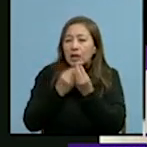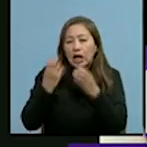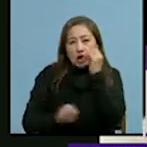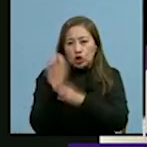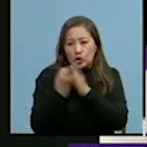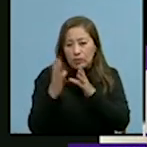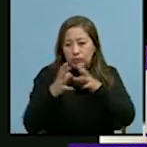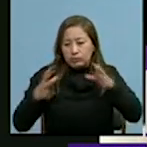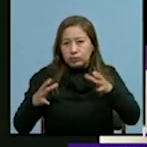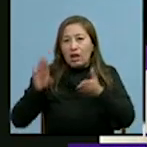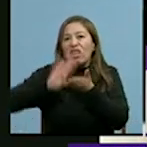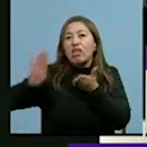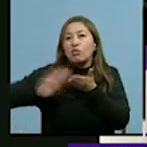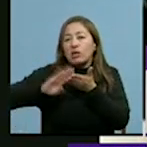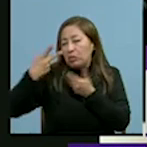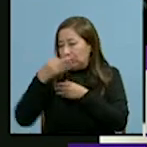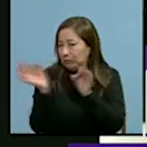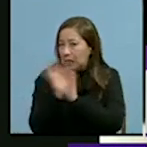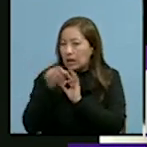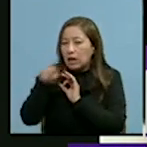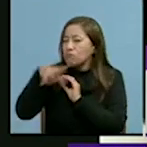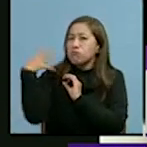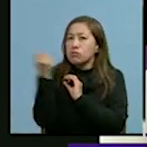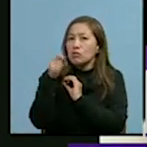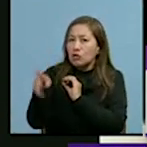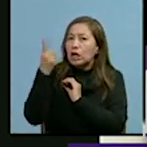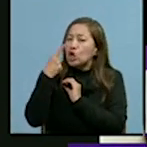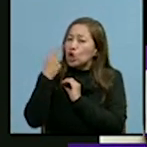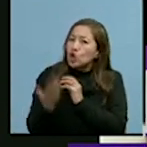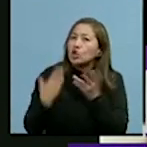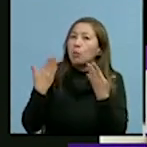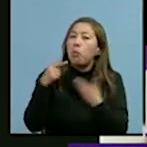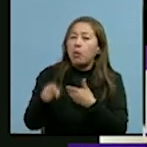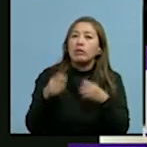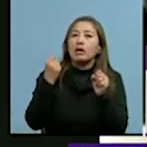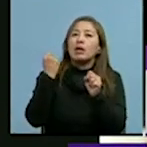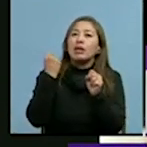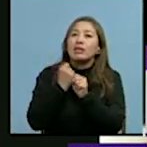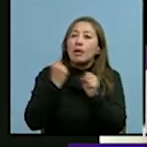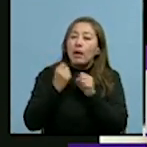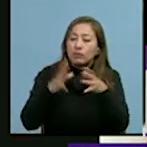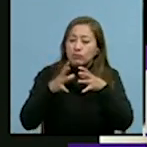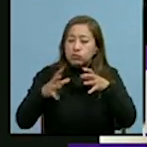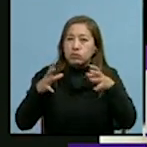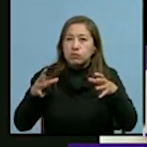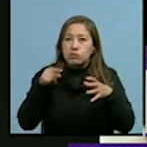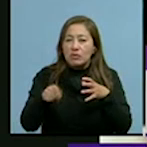economía, desendeudarse a niveles muy importantes, tener, bueno, tasas de